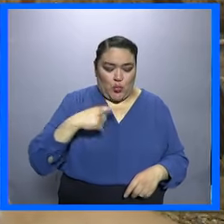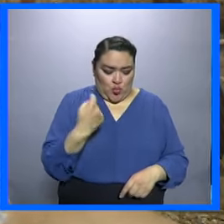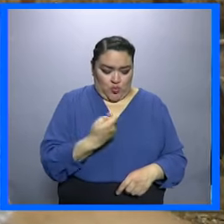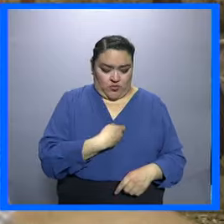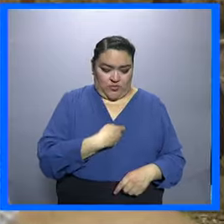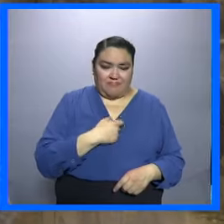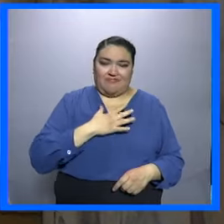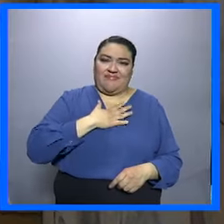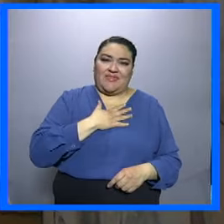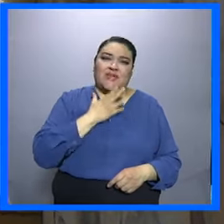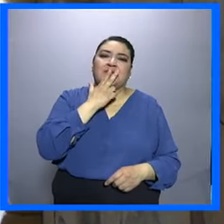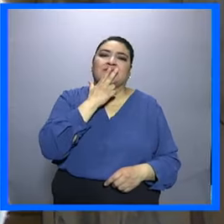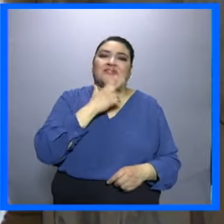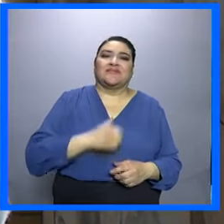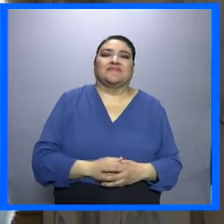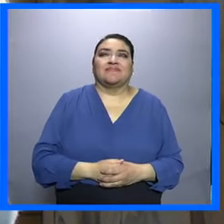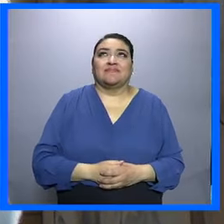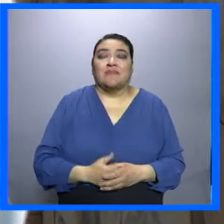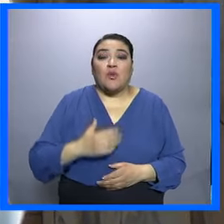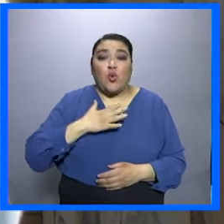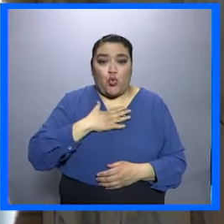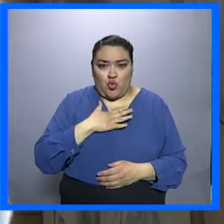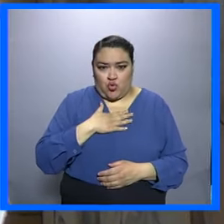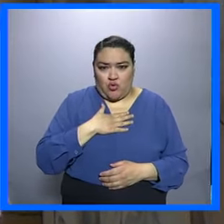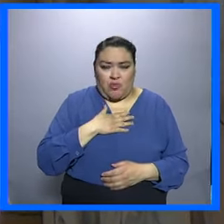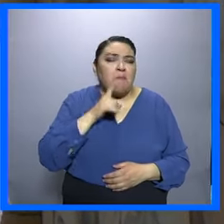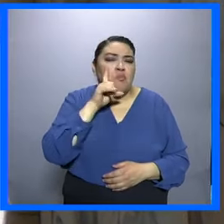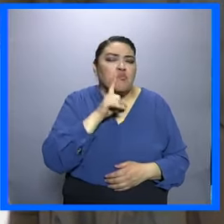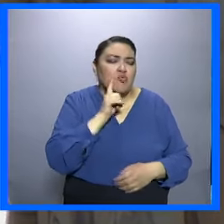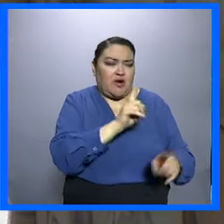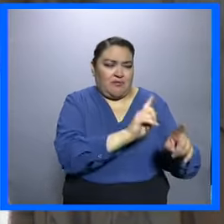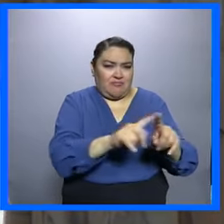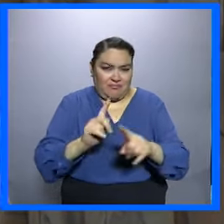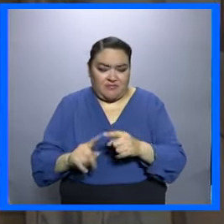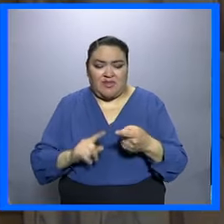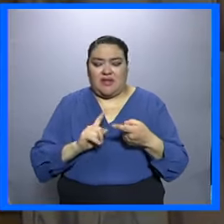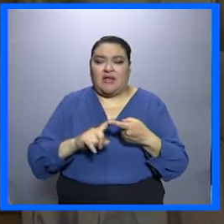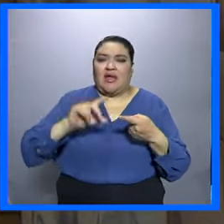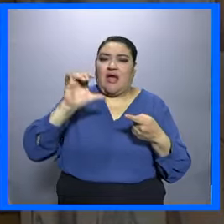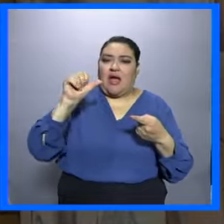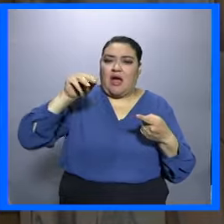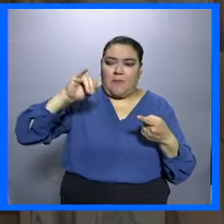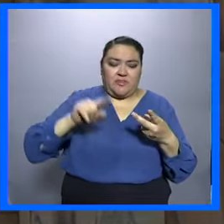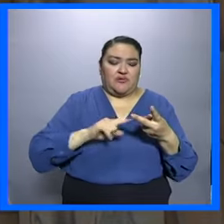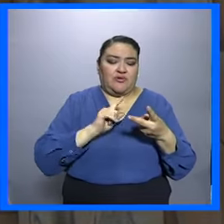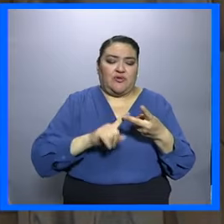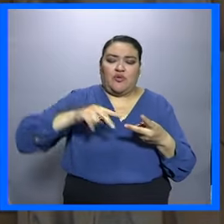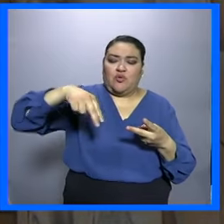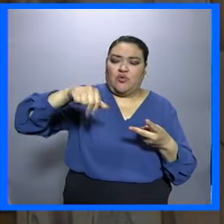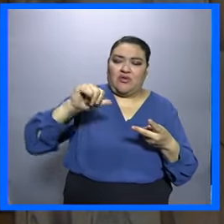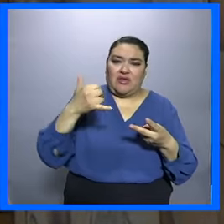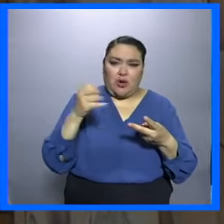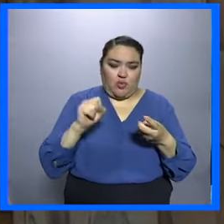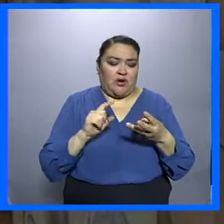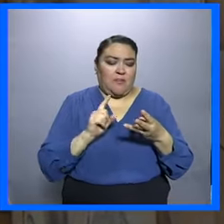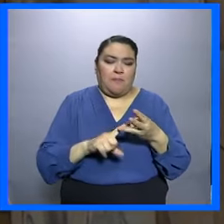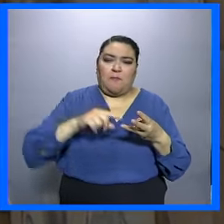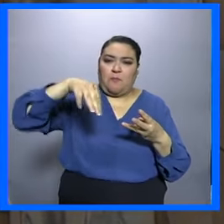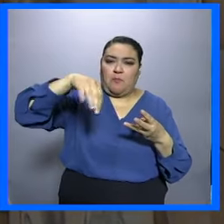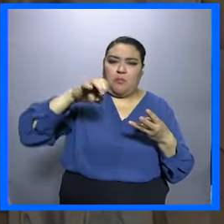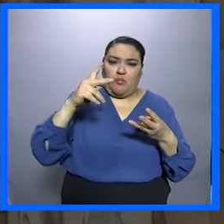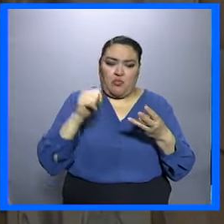identidades. Venimos de diferentes mujeres, de Amuzgo, Náhuatl, Mepat, Mixteco, entonces para nosotros es